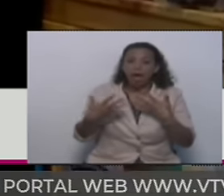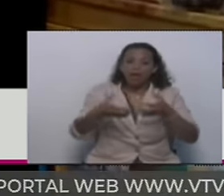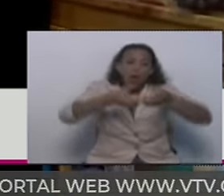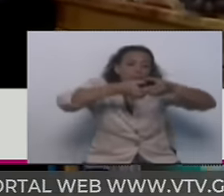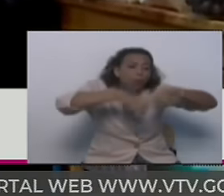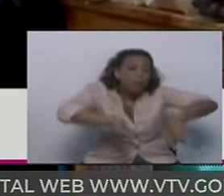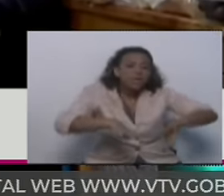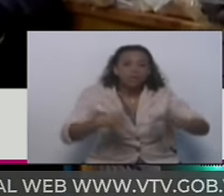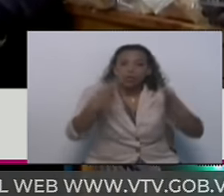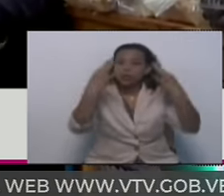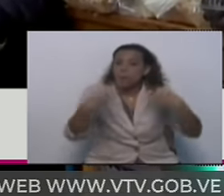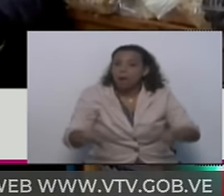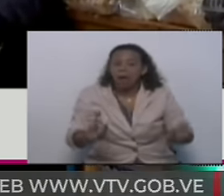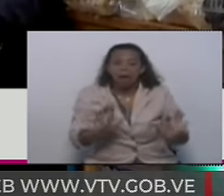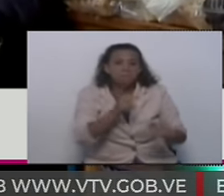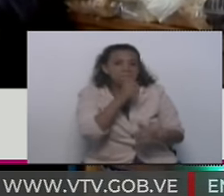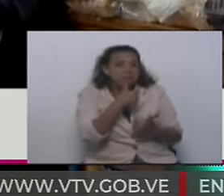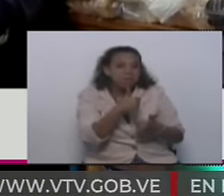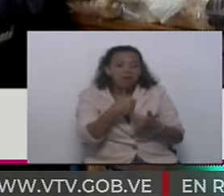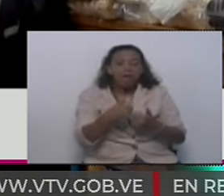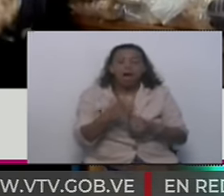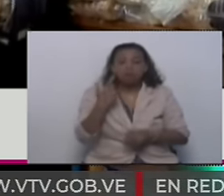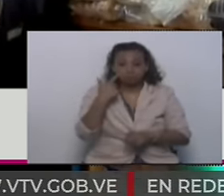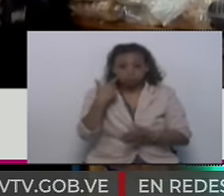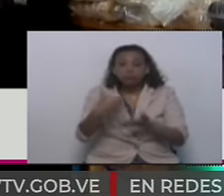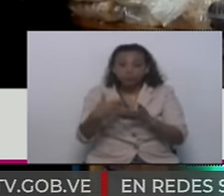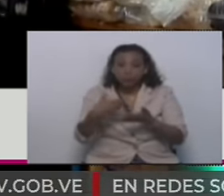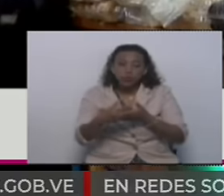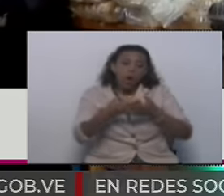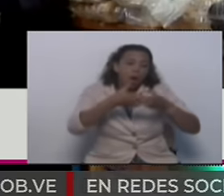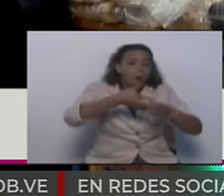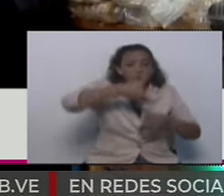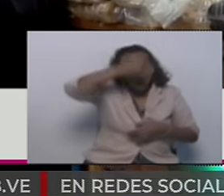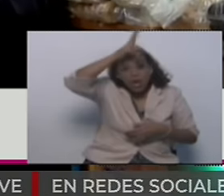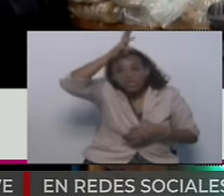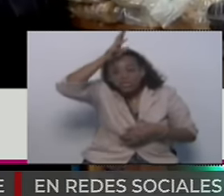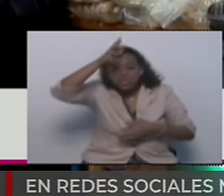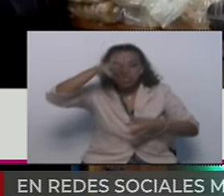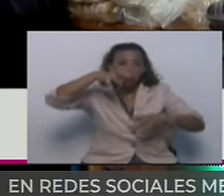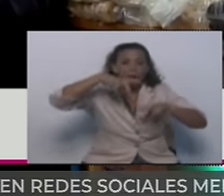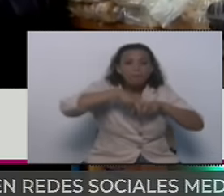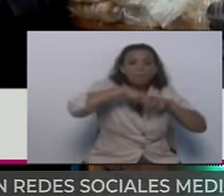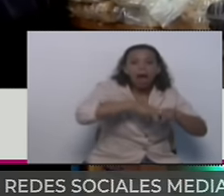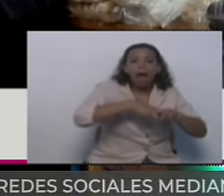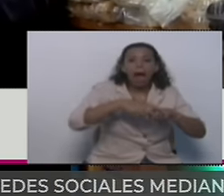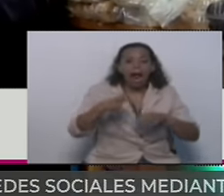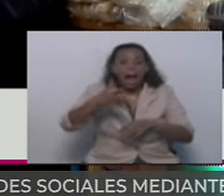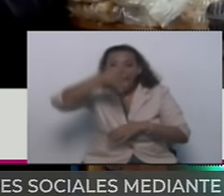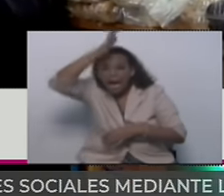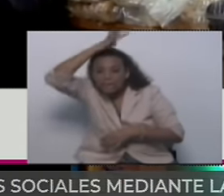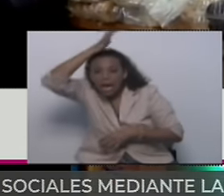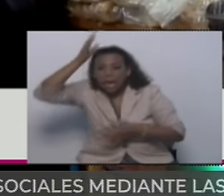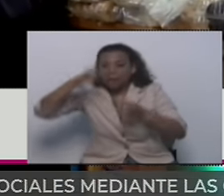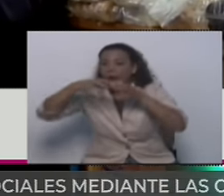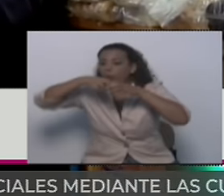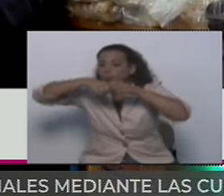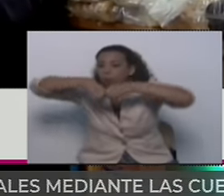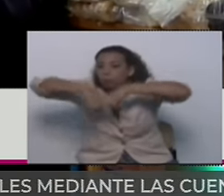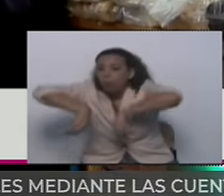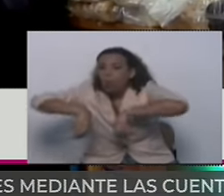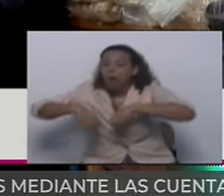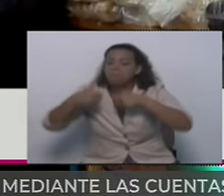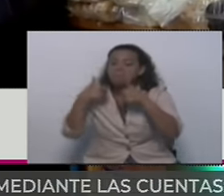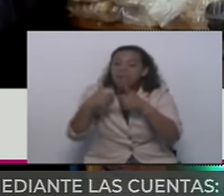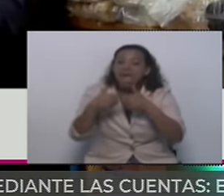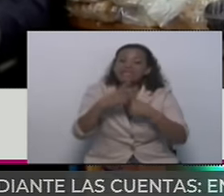criollo. Correcto. ¿Ah? Así que el gallito nos permite tener el huevo criollo que es saludable